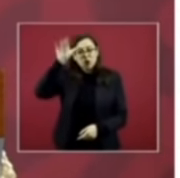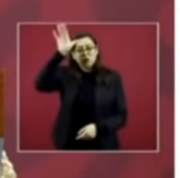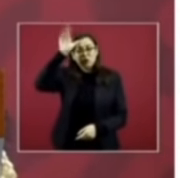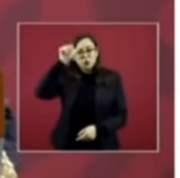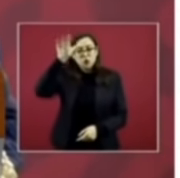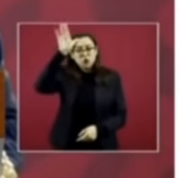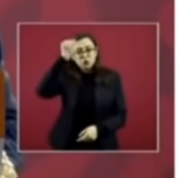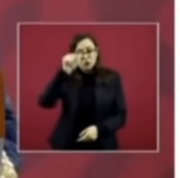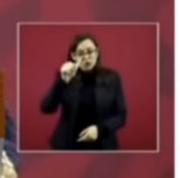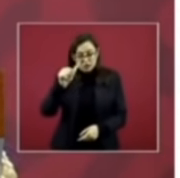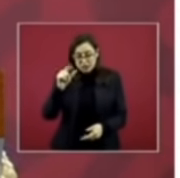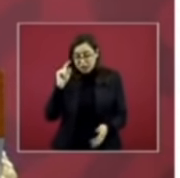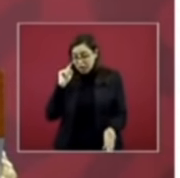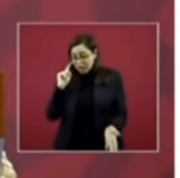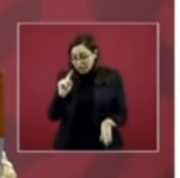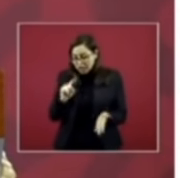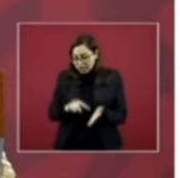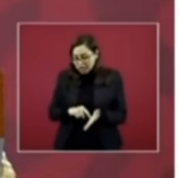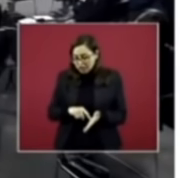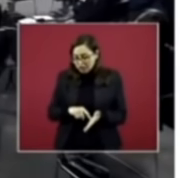creo que el más cercano